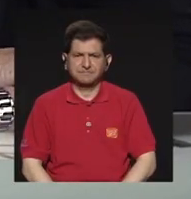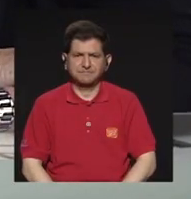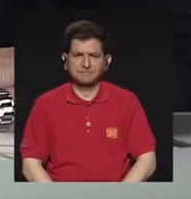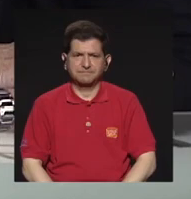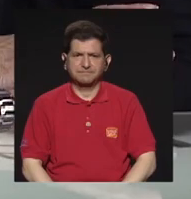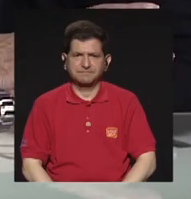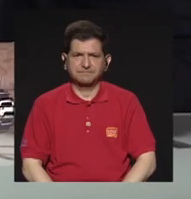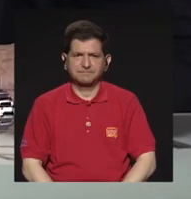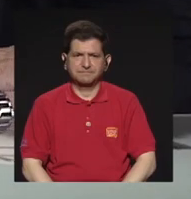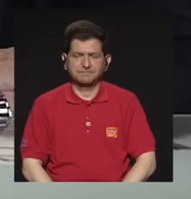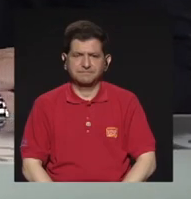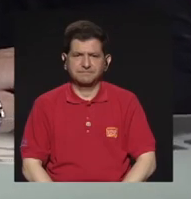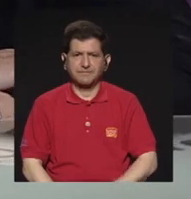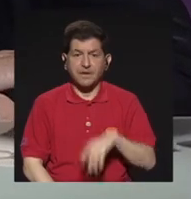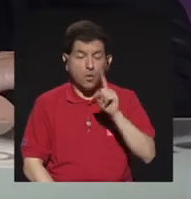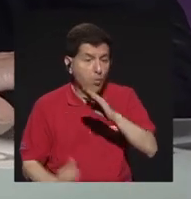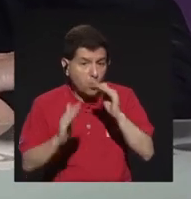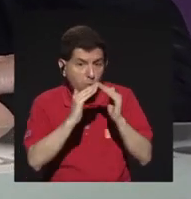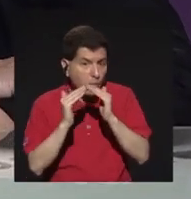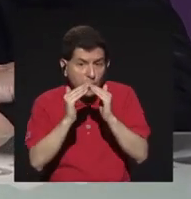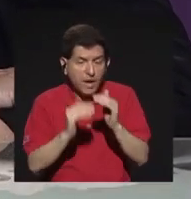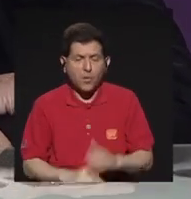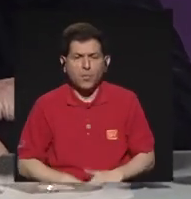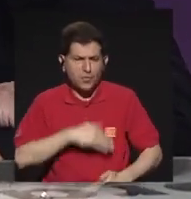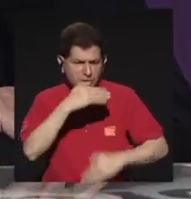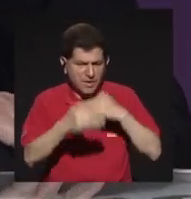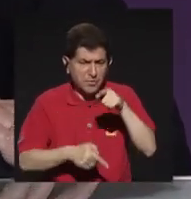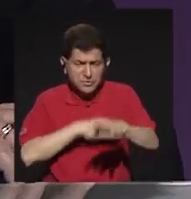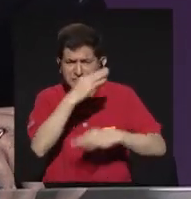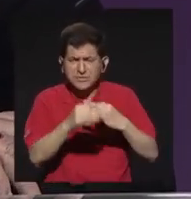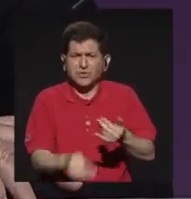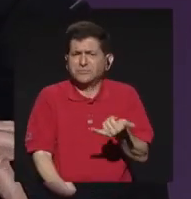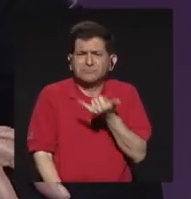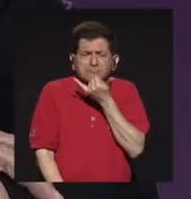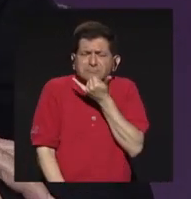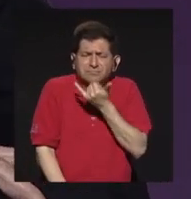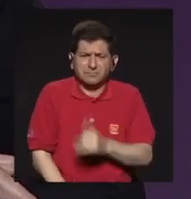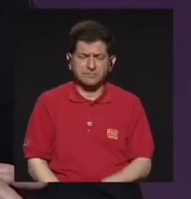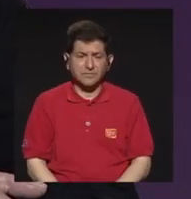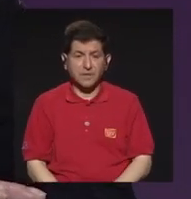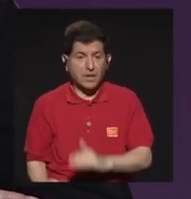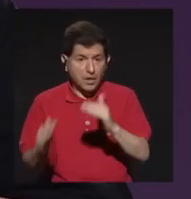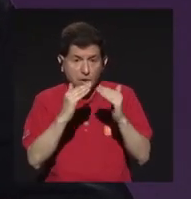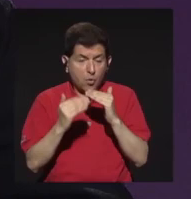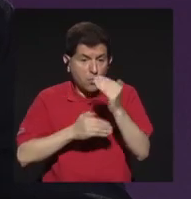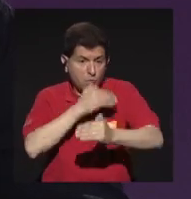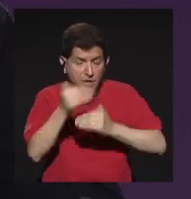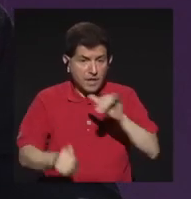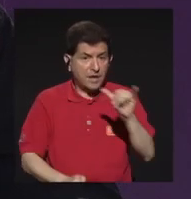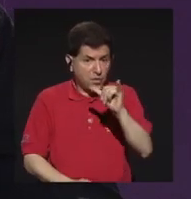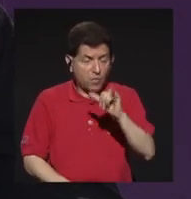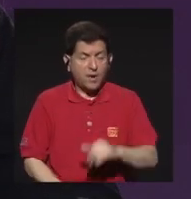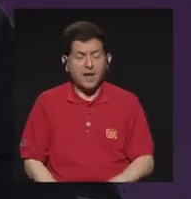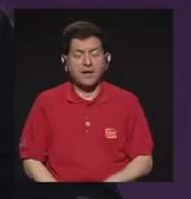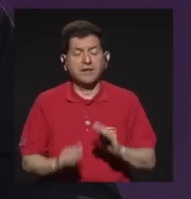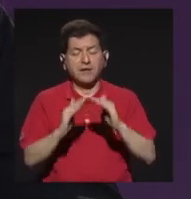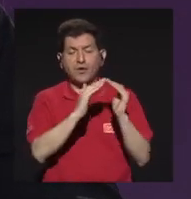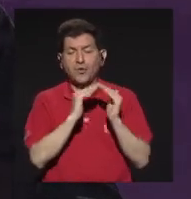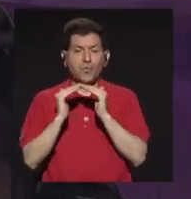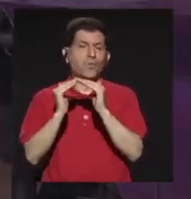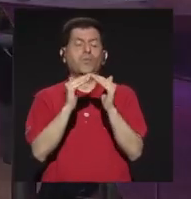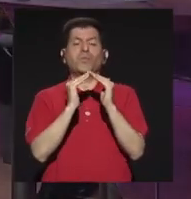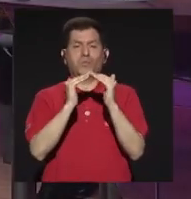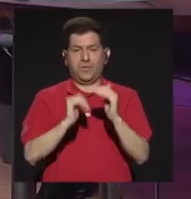y qué pasa con una comunidad que vive un proceso si una comunidad que vive un proceso así es una comunidad